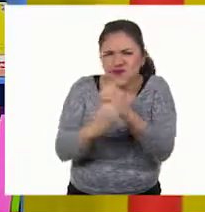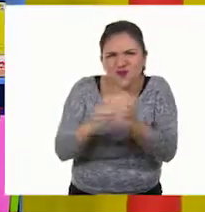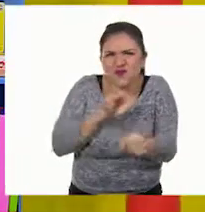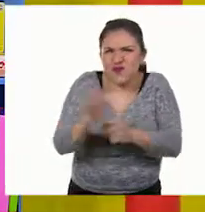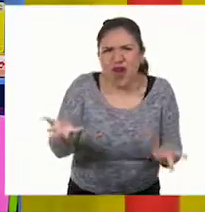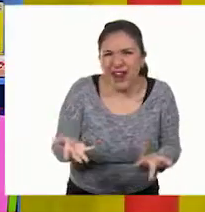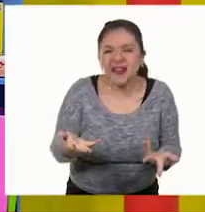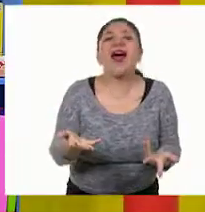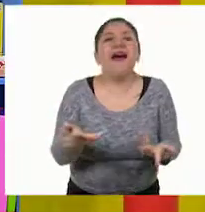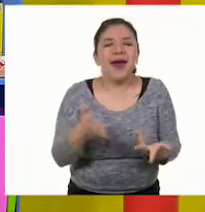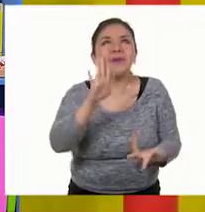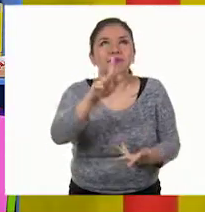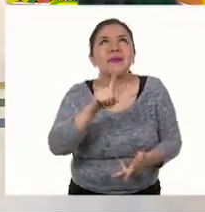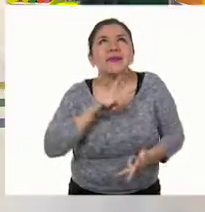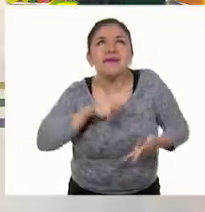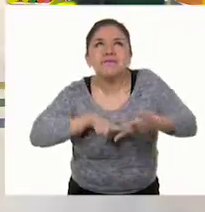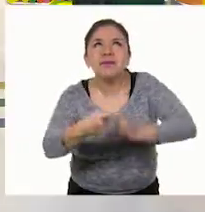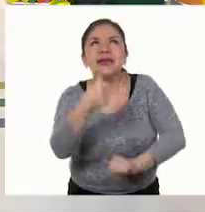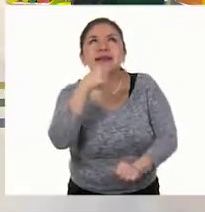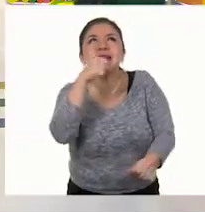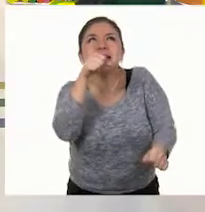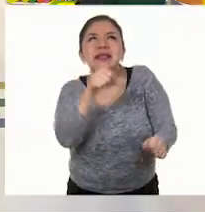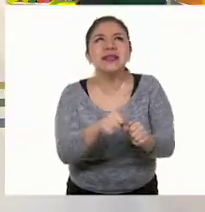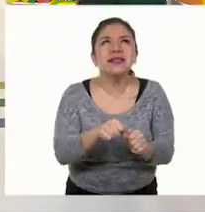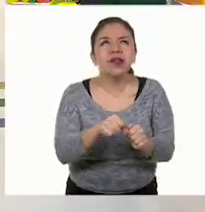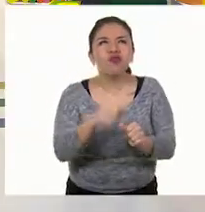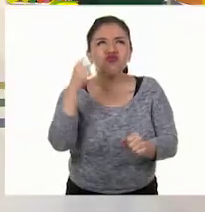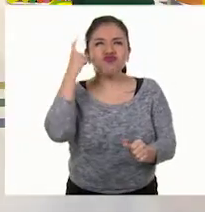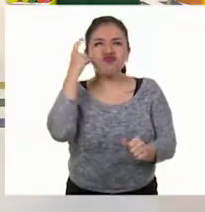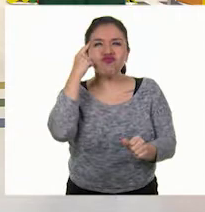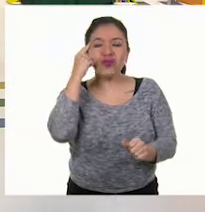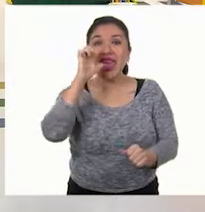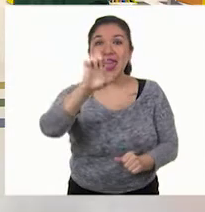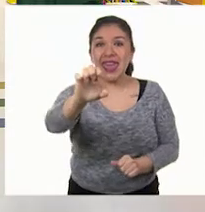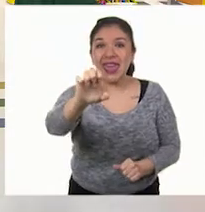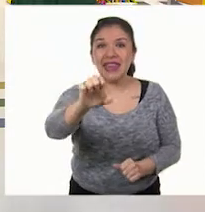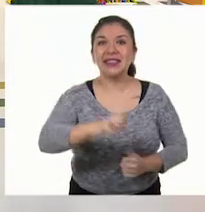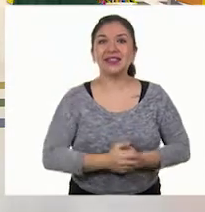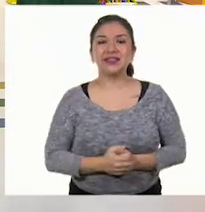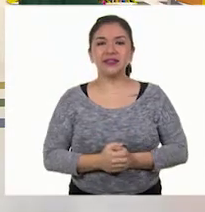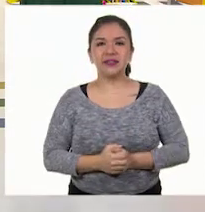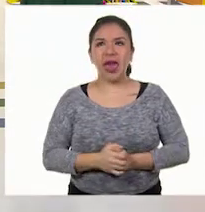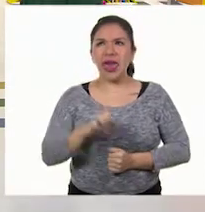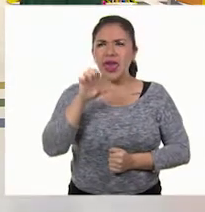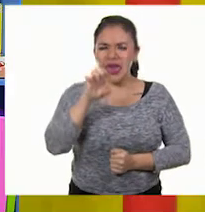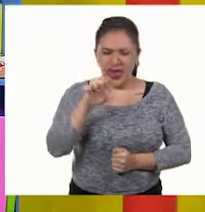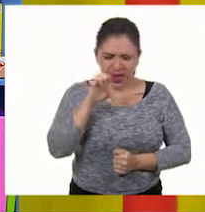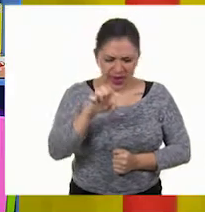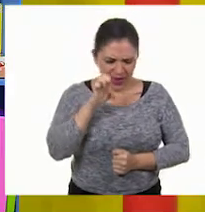ves? Empieza con la E.